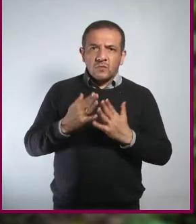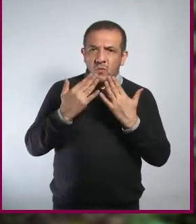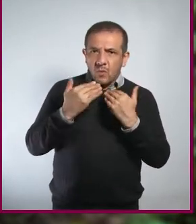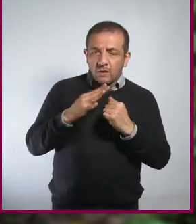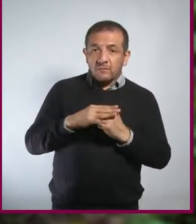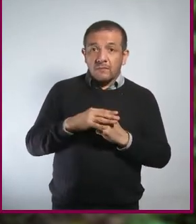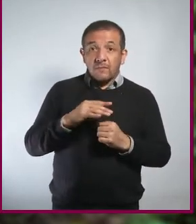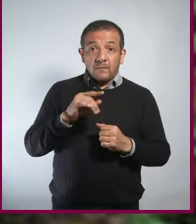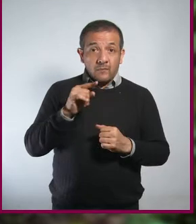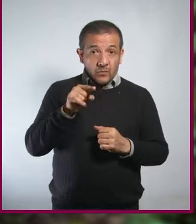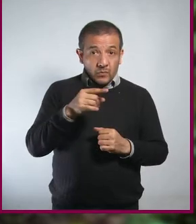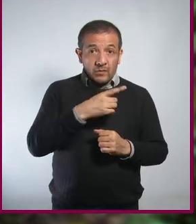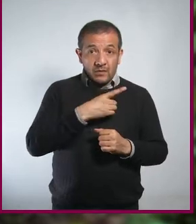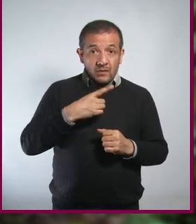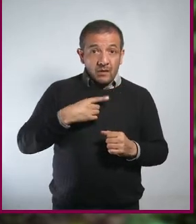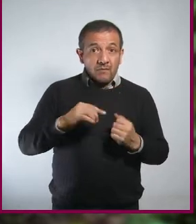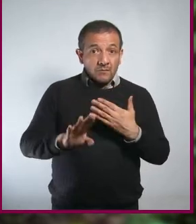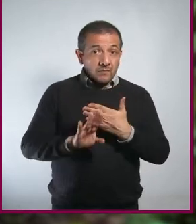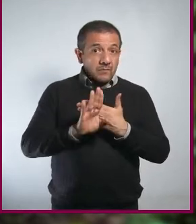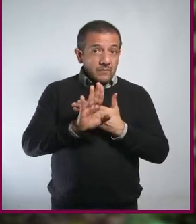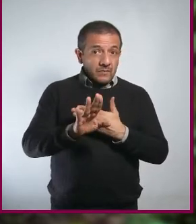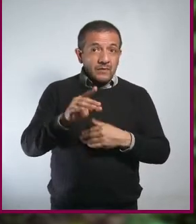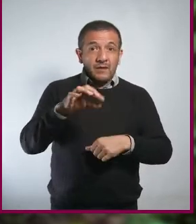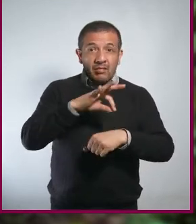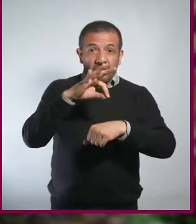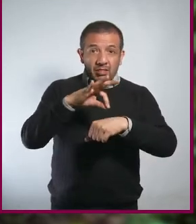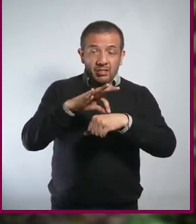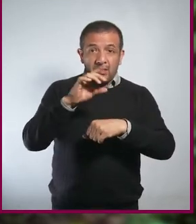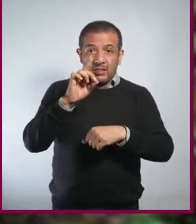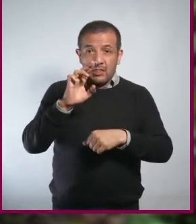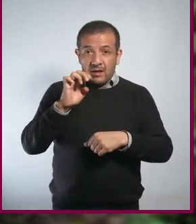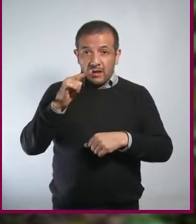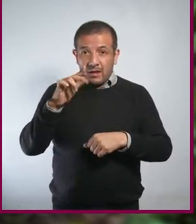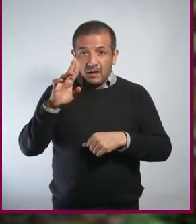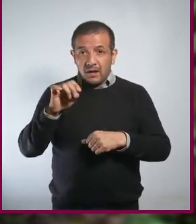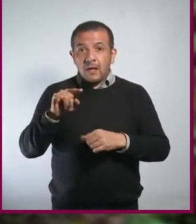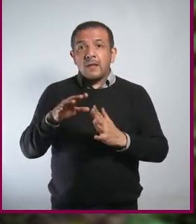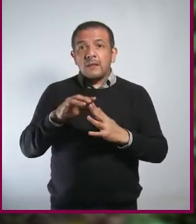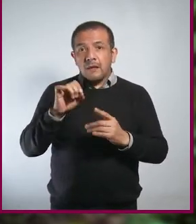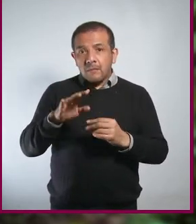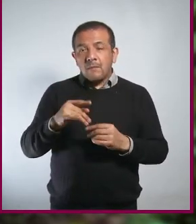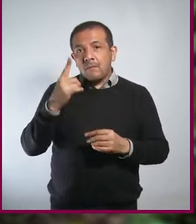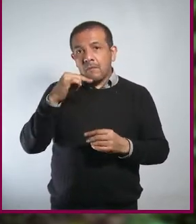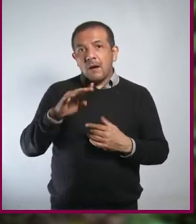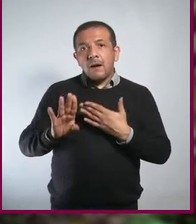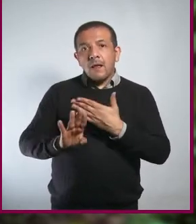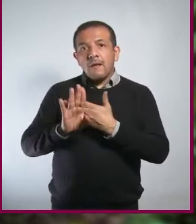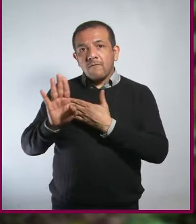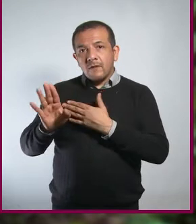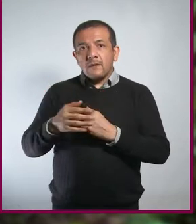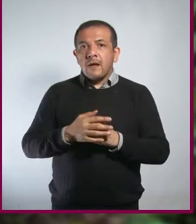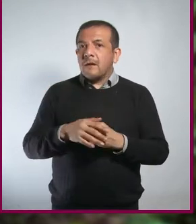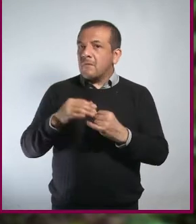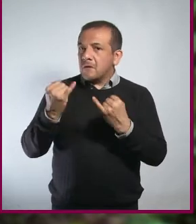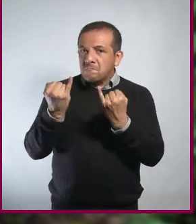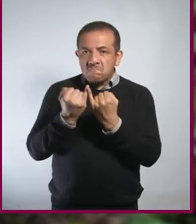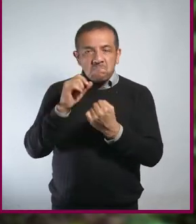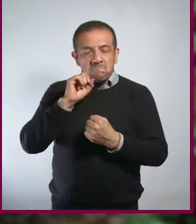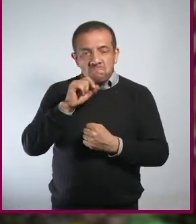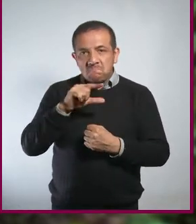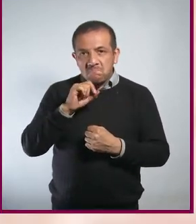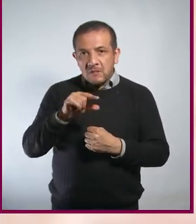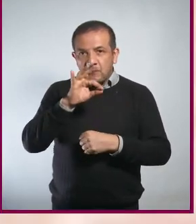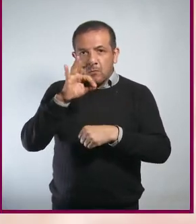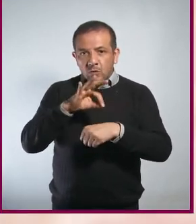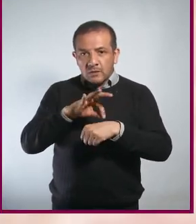De hecho, la prevención del dengue también funciona para prevenir otras enfermedades transmitidas por el mismo